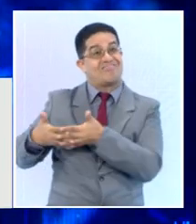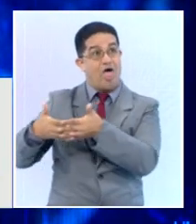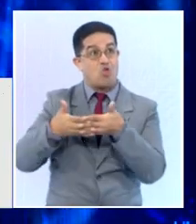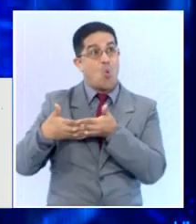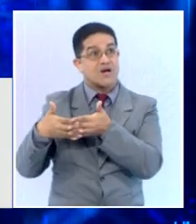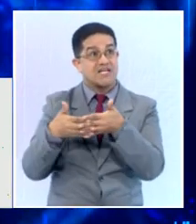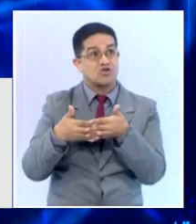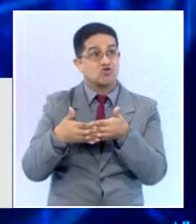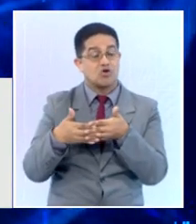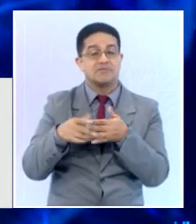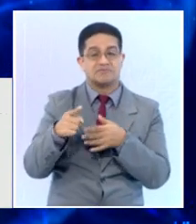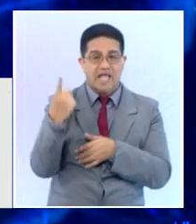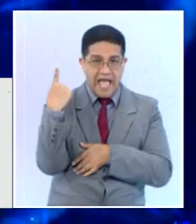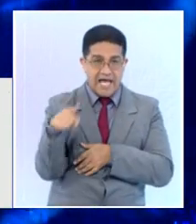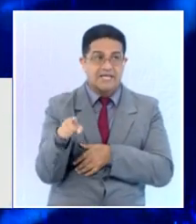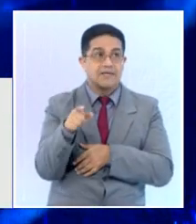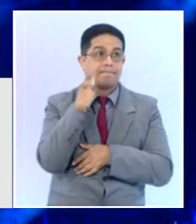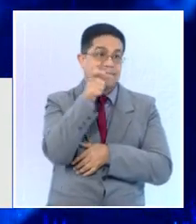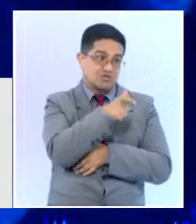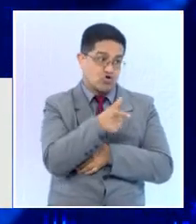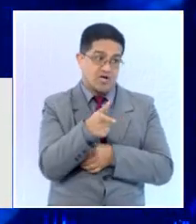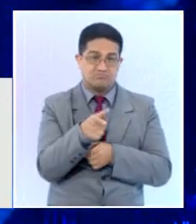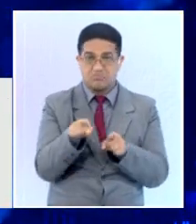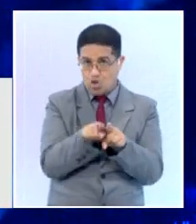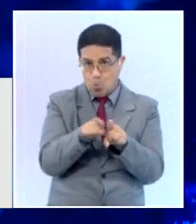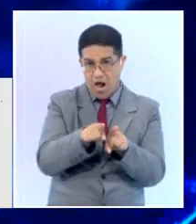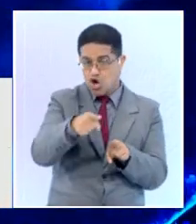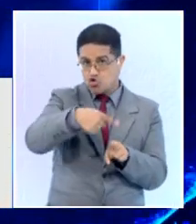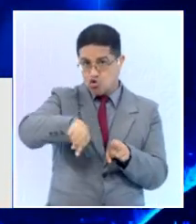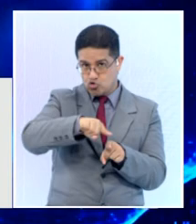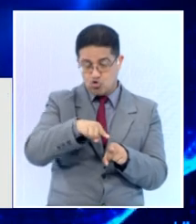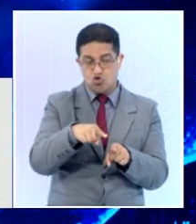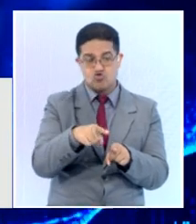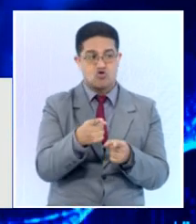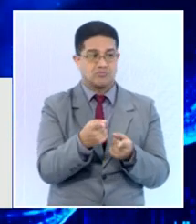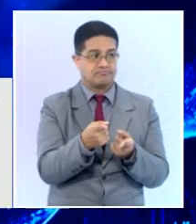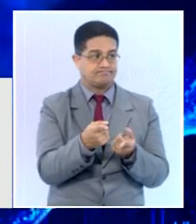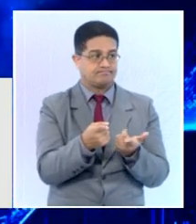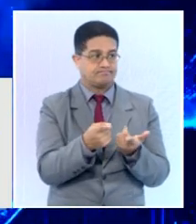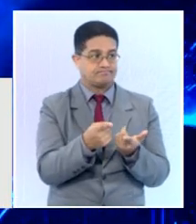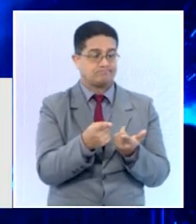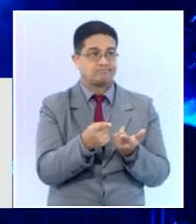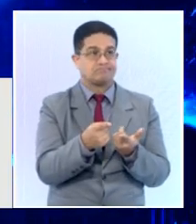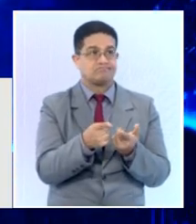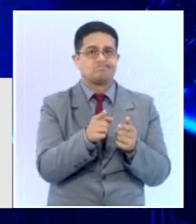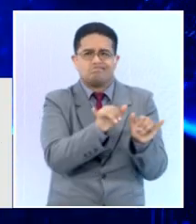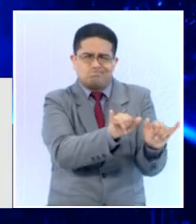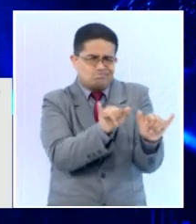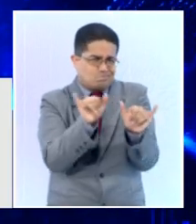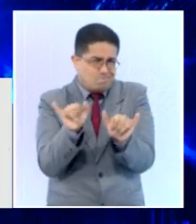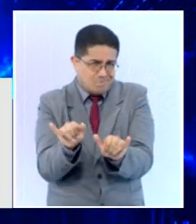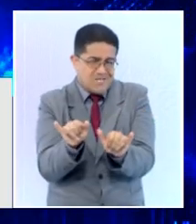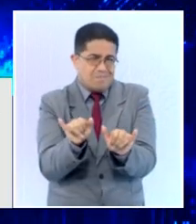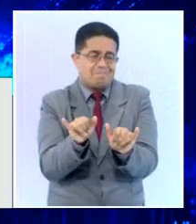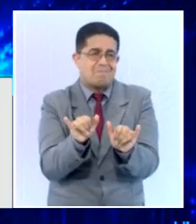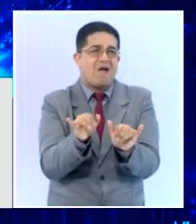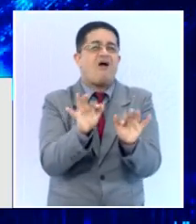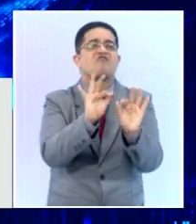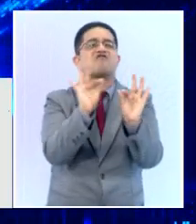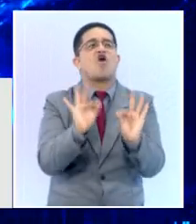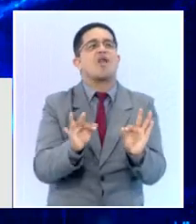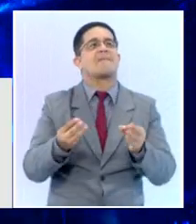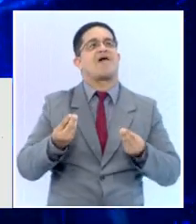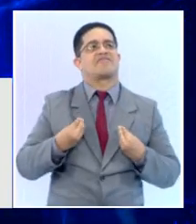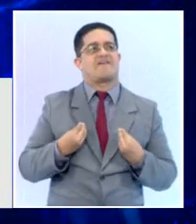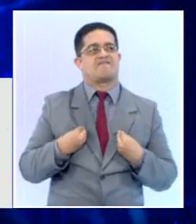por una población que es como nosotros que que se maneja de las con los mismos cánones que nosotros y ellos